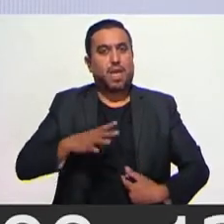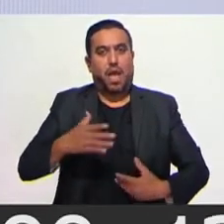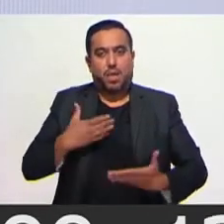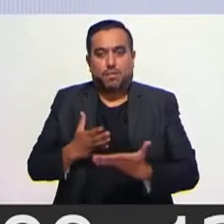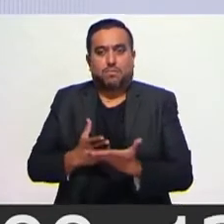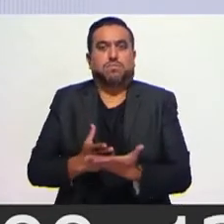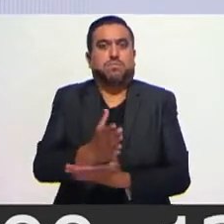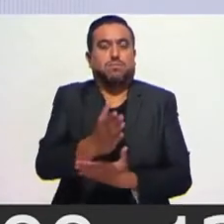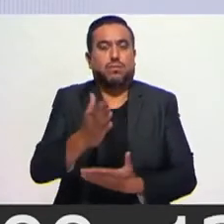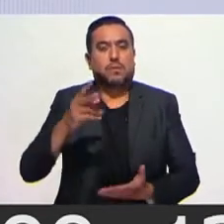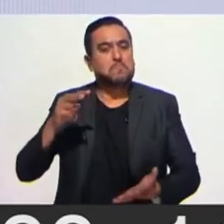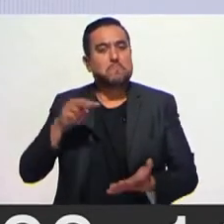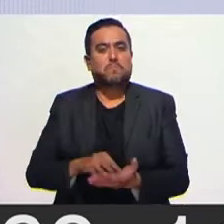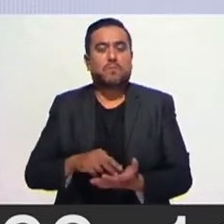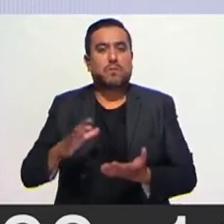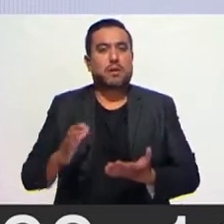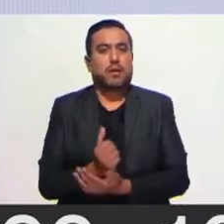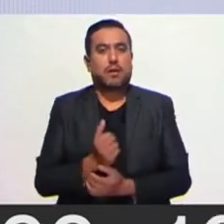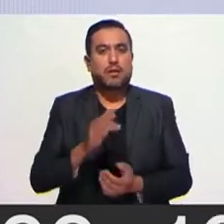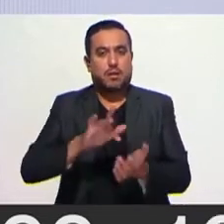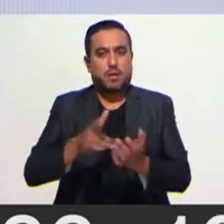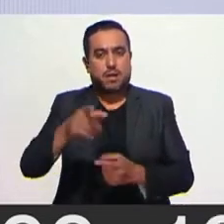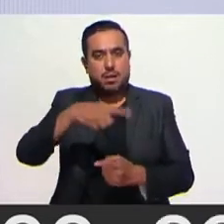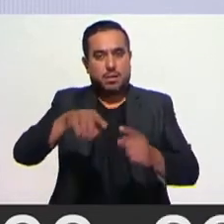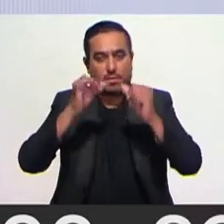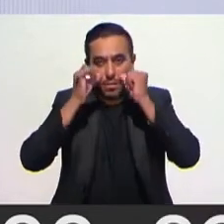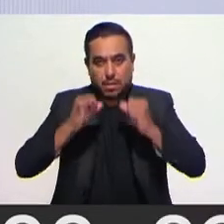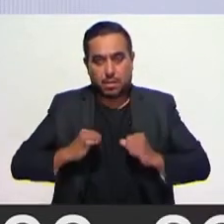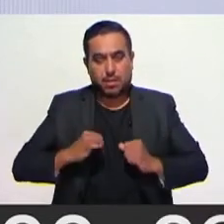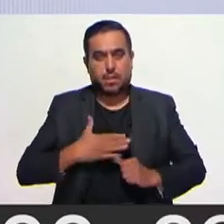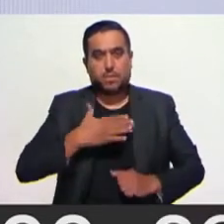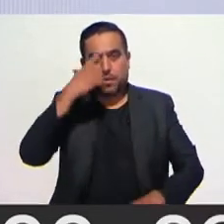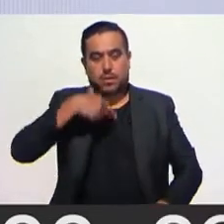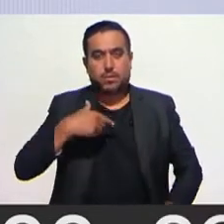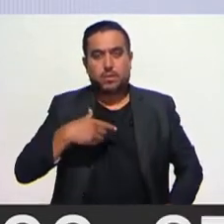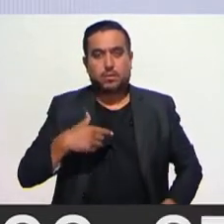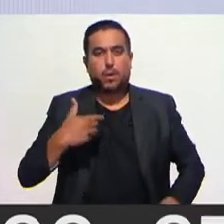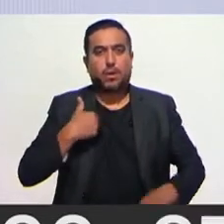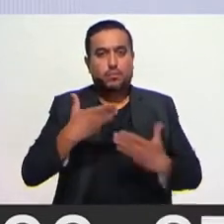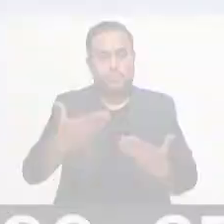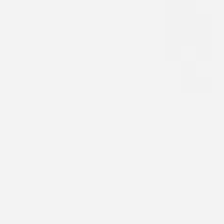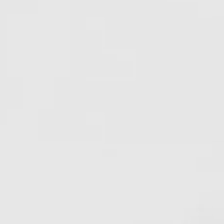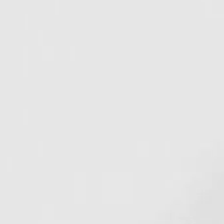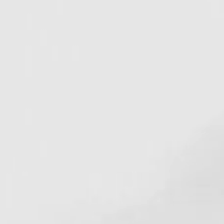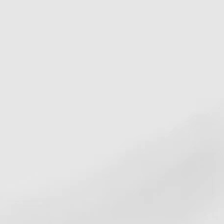parar, está presente y vamos a ganar. Muchas gracias a todos por su atención y muy buenas noches. Estoy a sus órdenes.